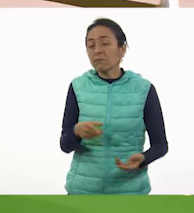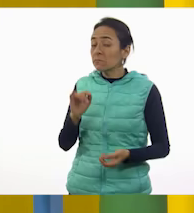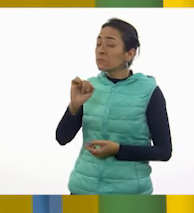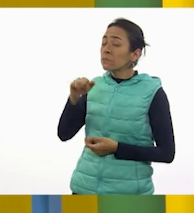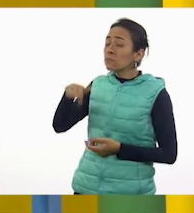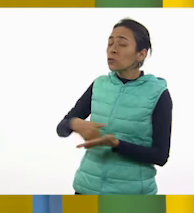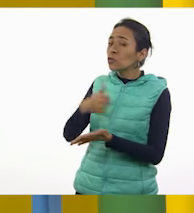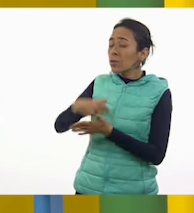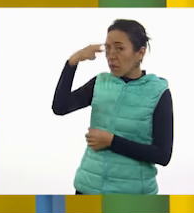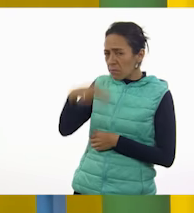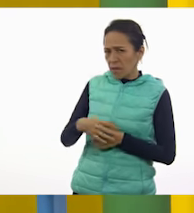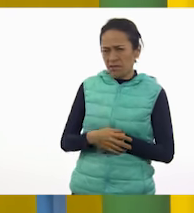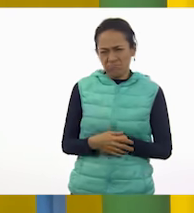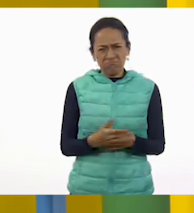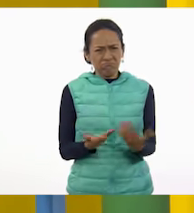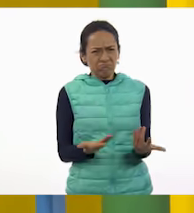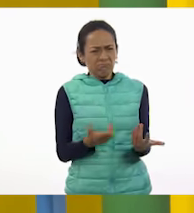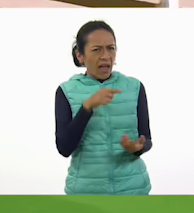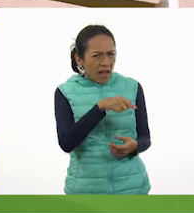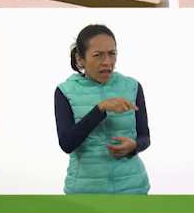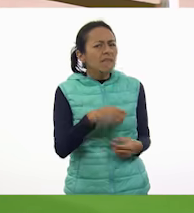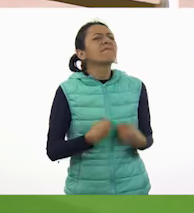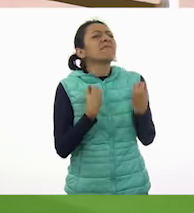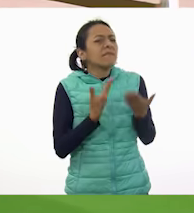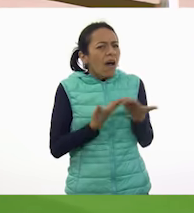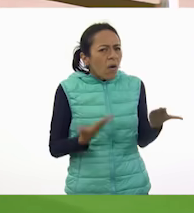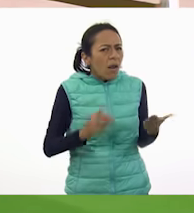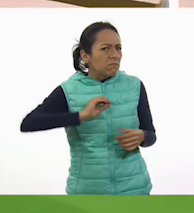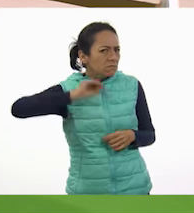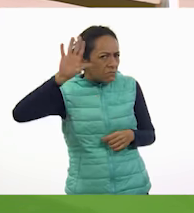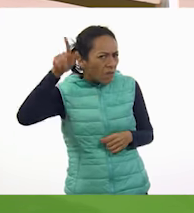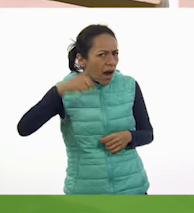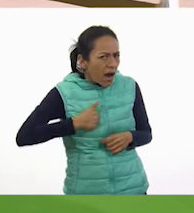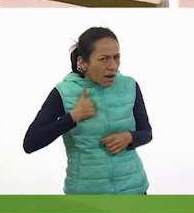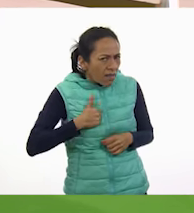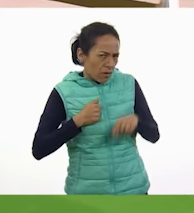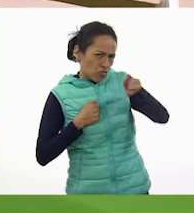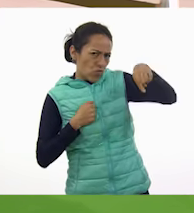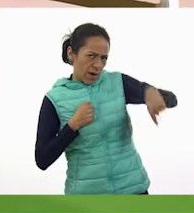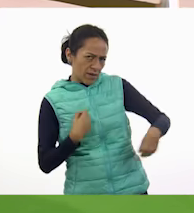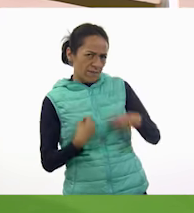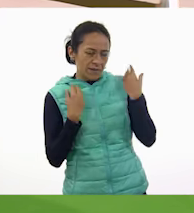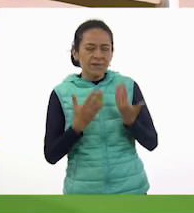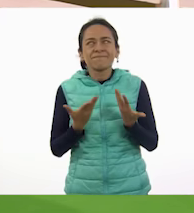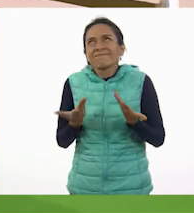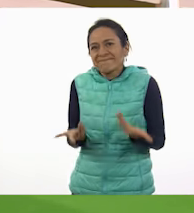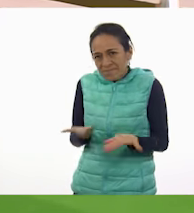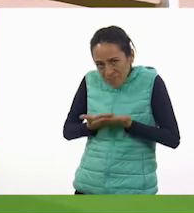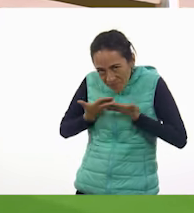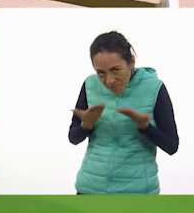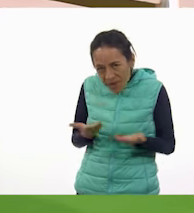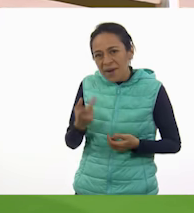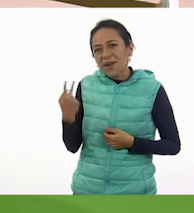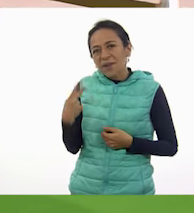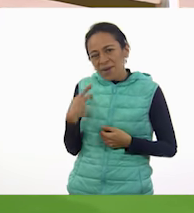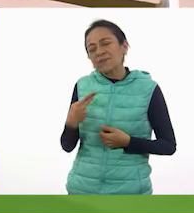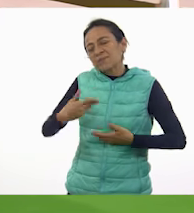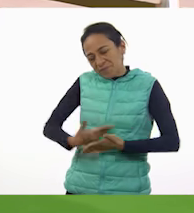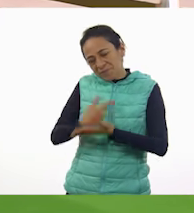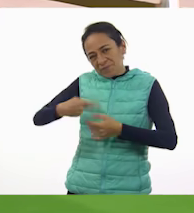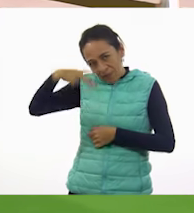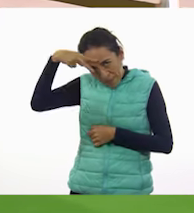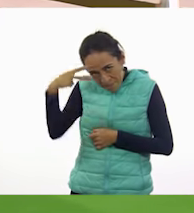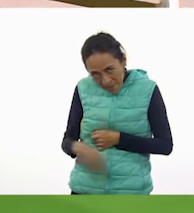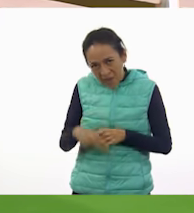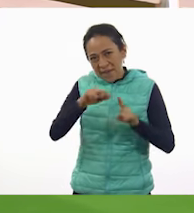Canadá y usted vive aquí, entonces... Bueno, es que nos parecemos en que las dos nacimos en México, aunque en distintos lugares. Nos